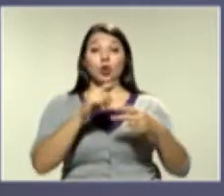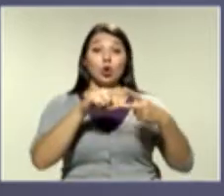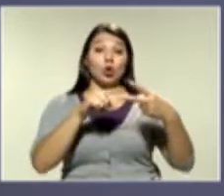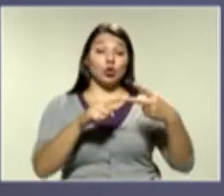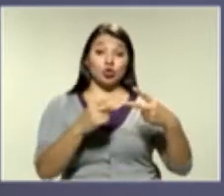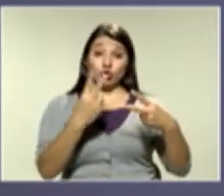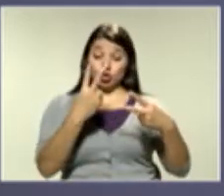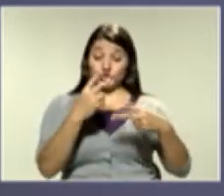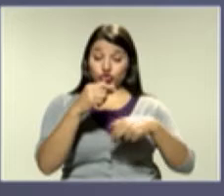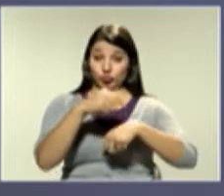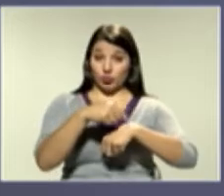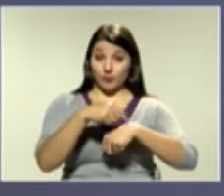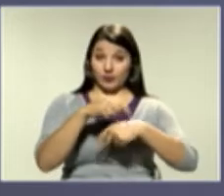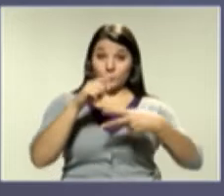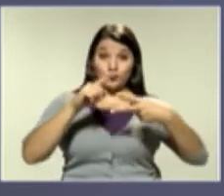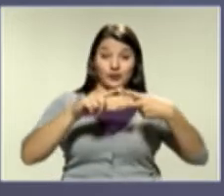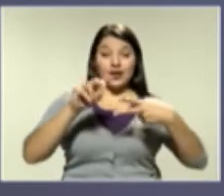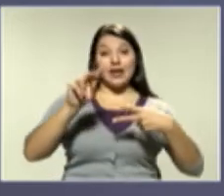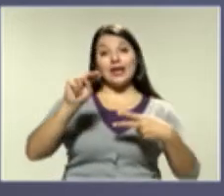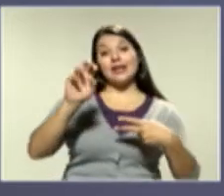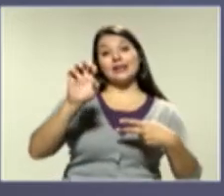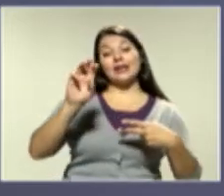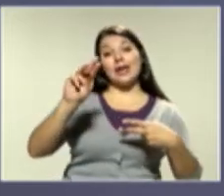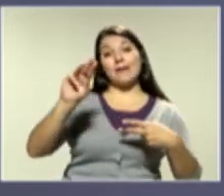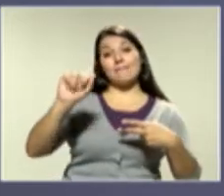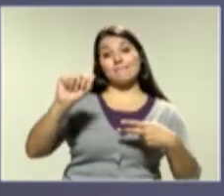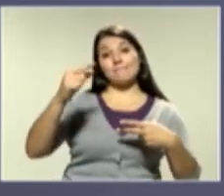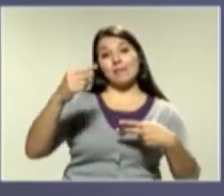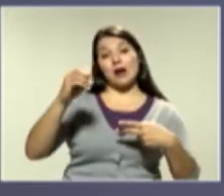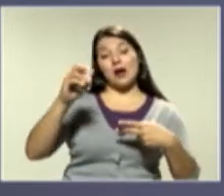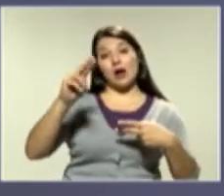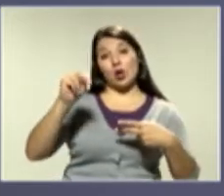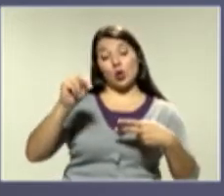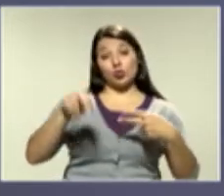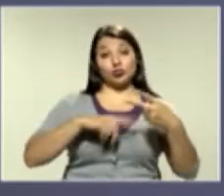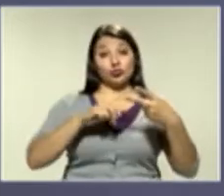dos eventos, Nemagón y los esterilizados,